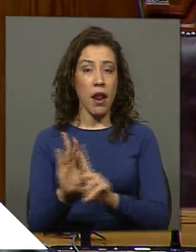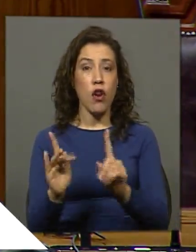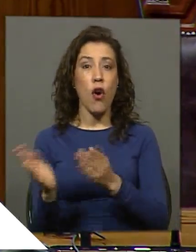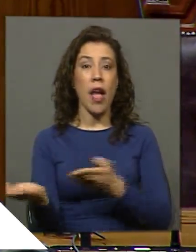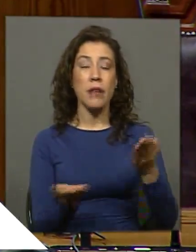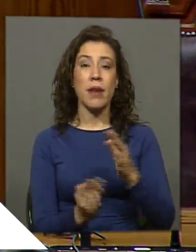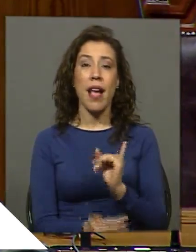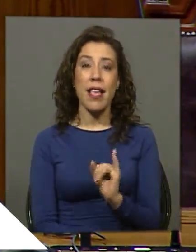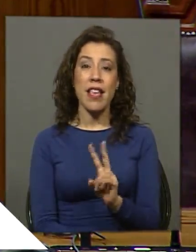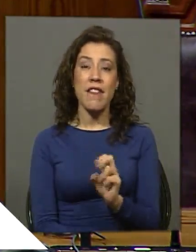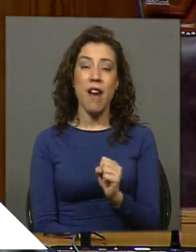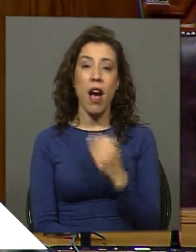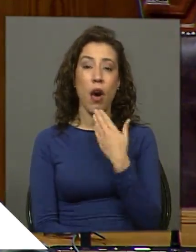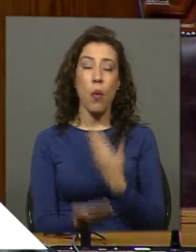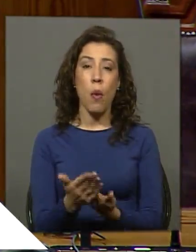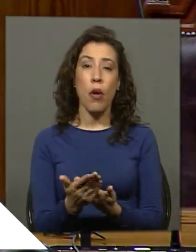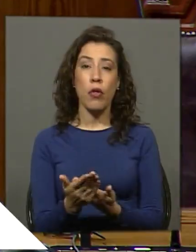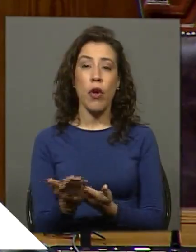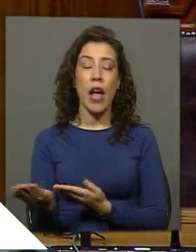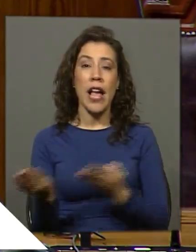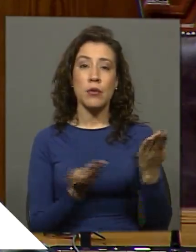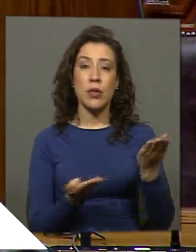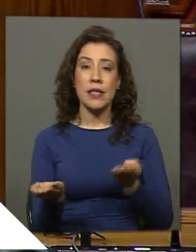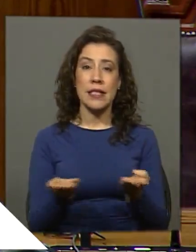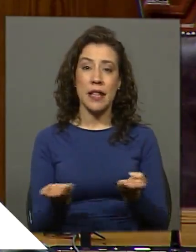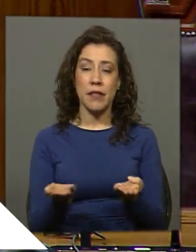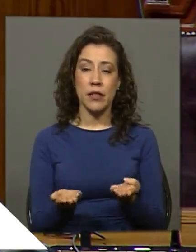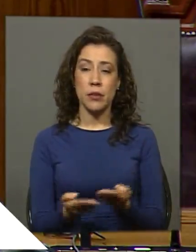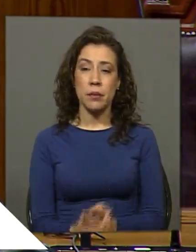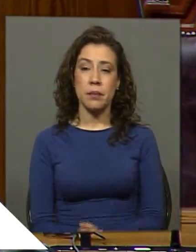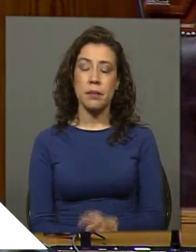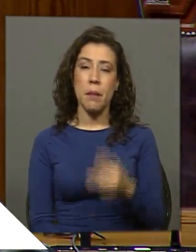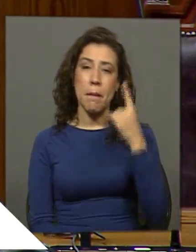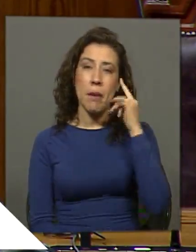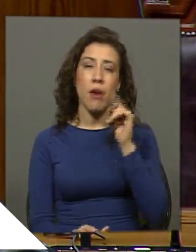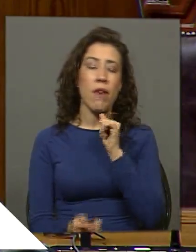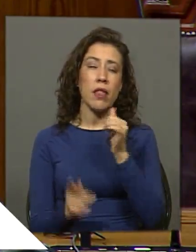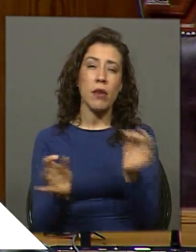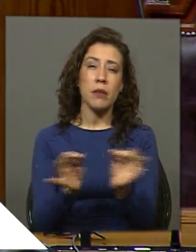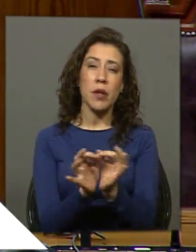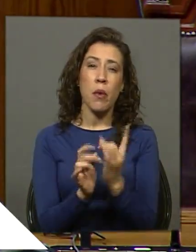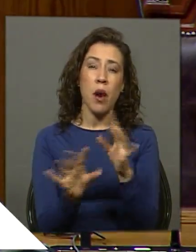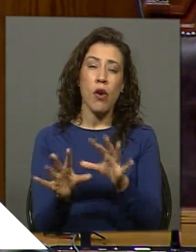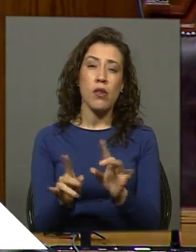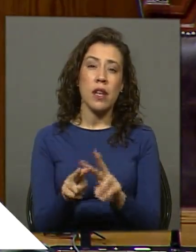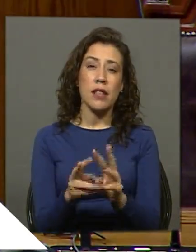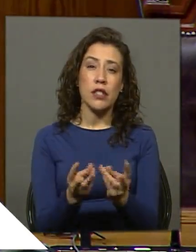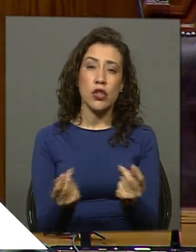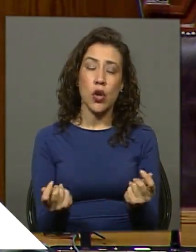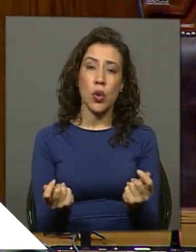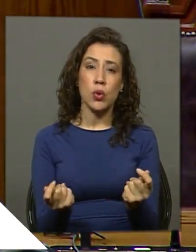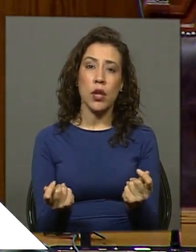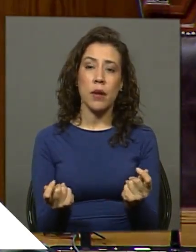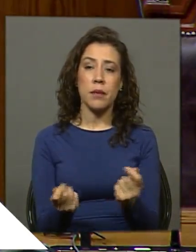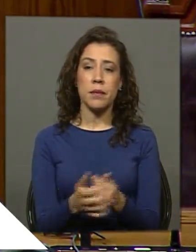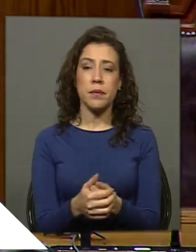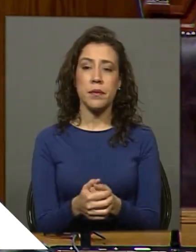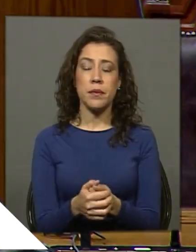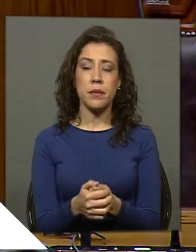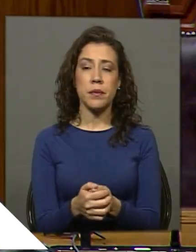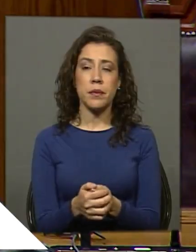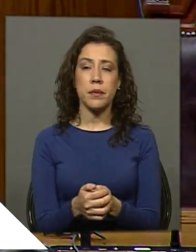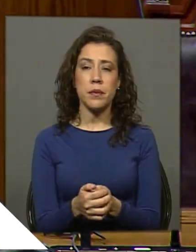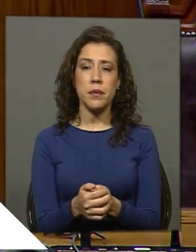IVA cuando uno exporta servicios pero quedó una imprecisión que se corrigió que tiene que ver con que cuando